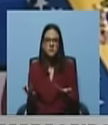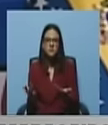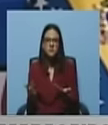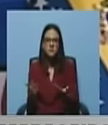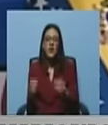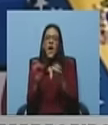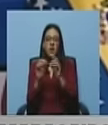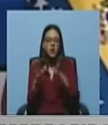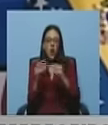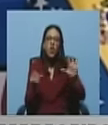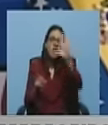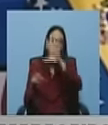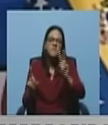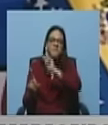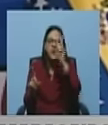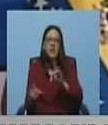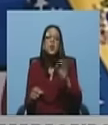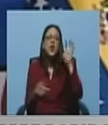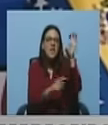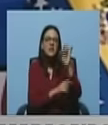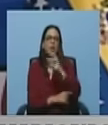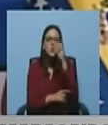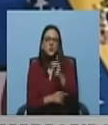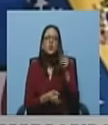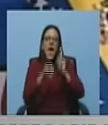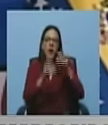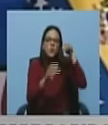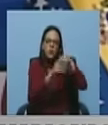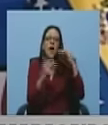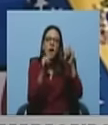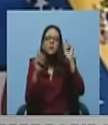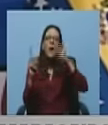a lo largo y ancho de Venezuela y en el Estado Zulia en algunos sectores.